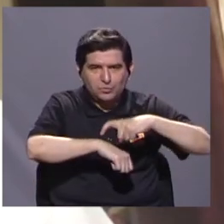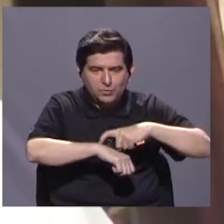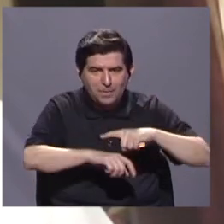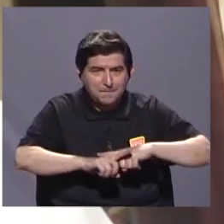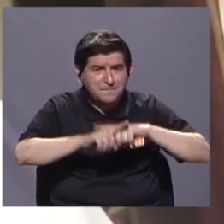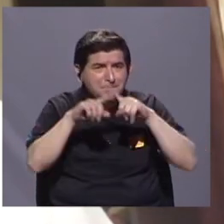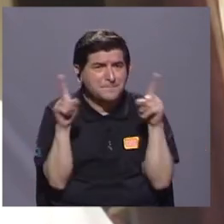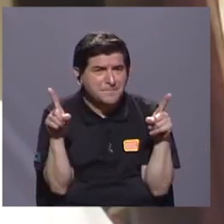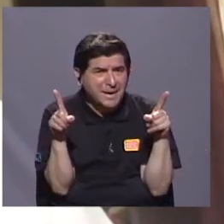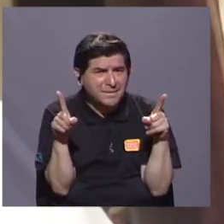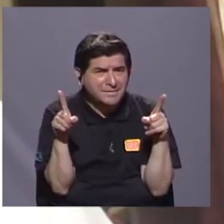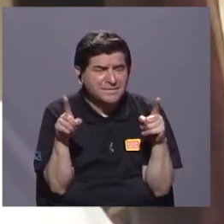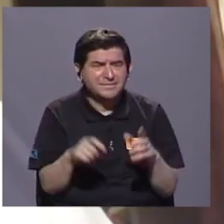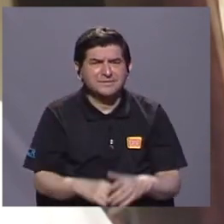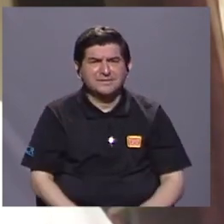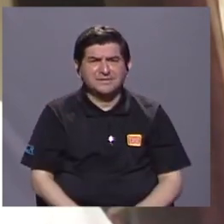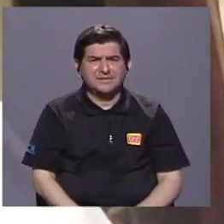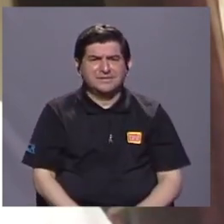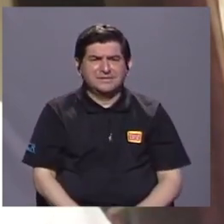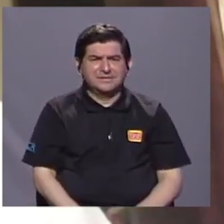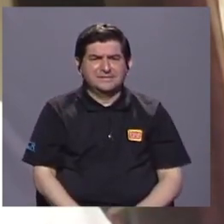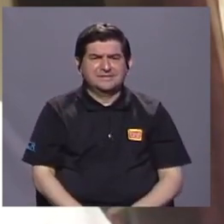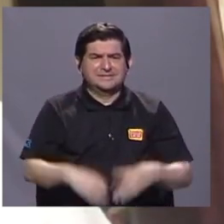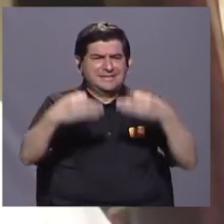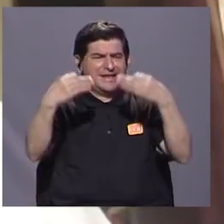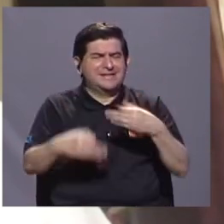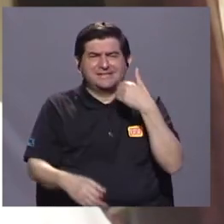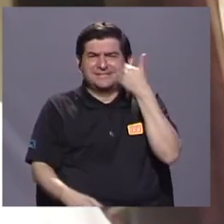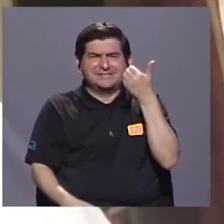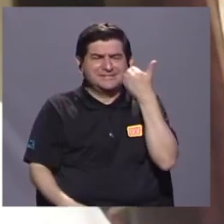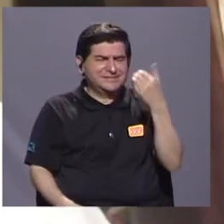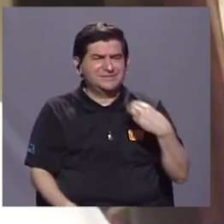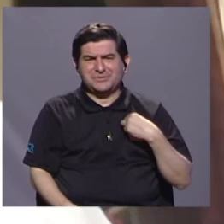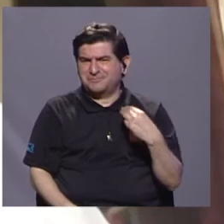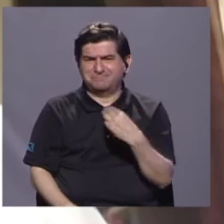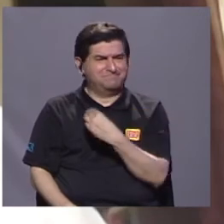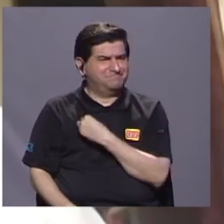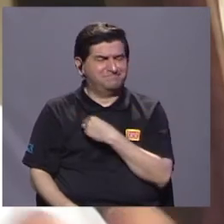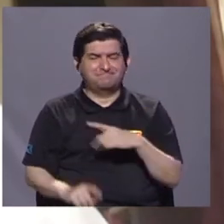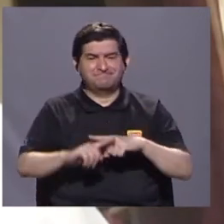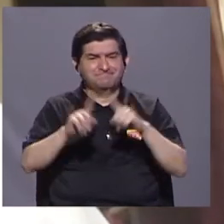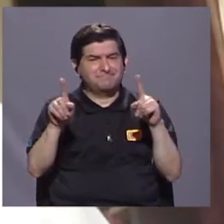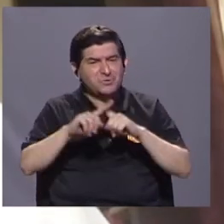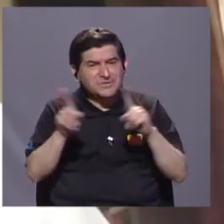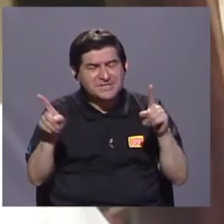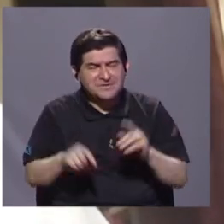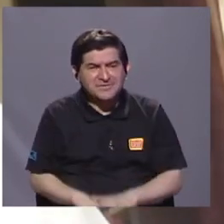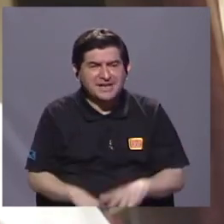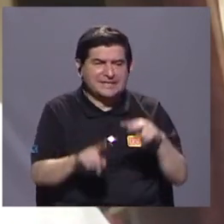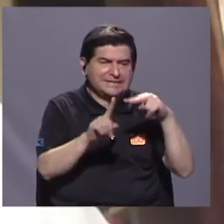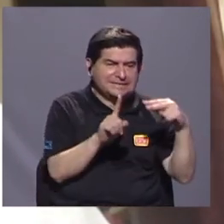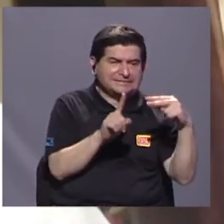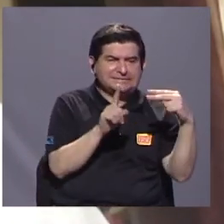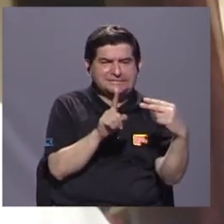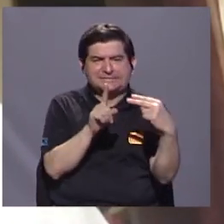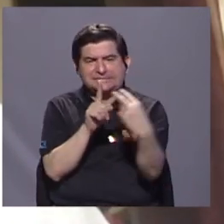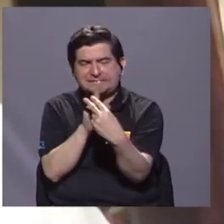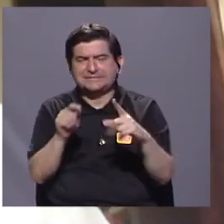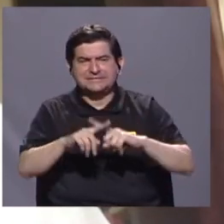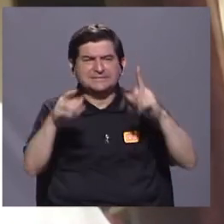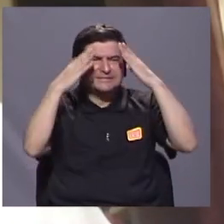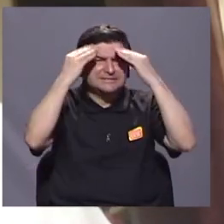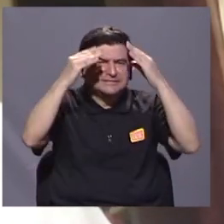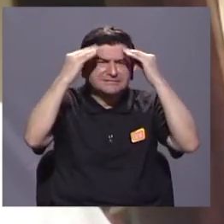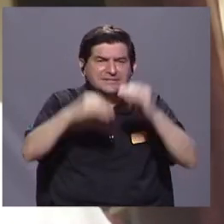pero creo que sin duda la toma de decisión no es sencilla por parte del Ministerio al tener diferentes puntos de vista, diferente información. Creo